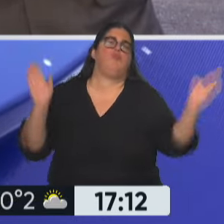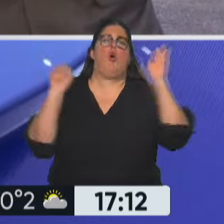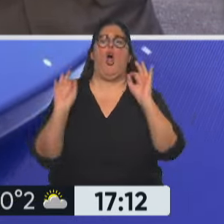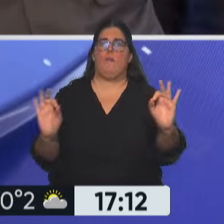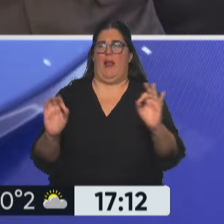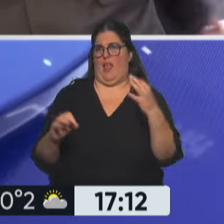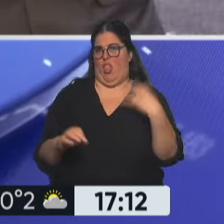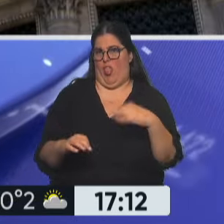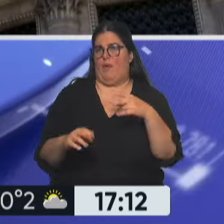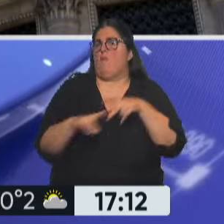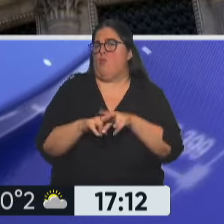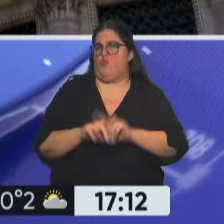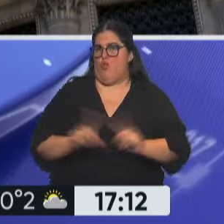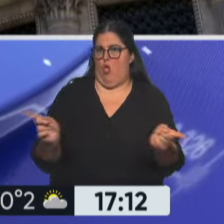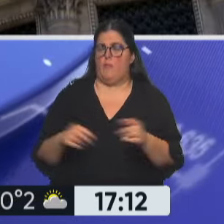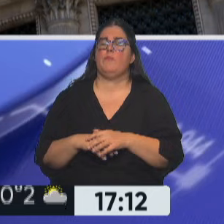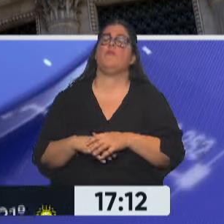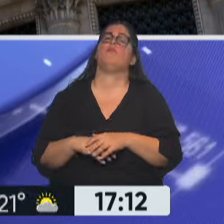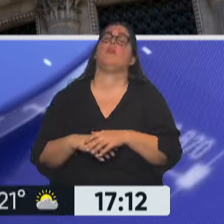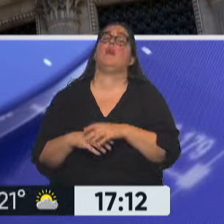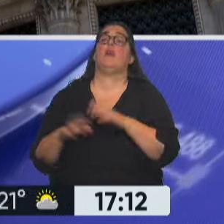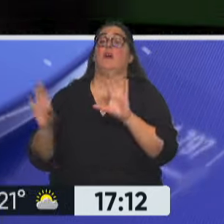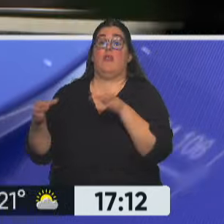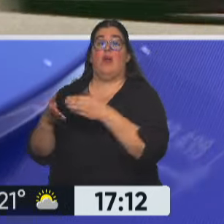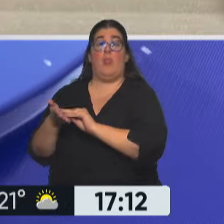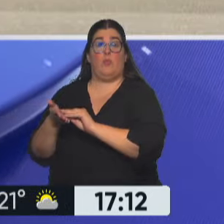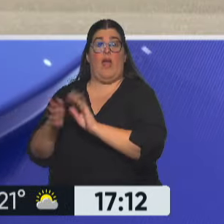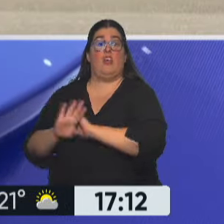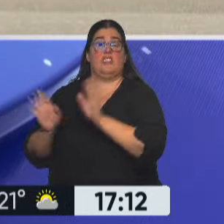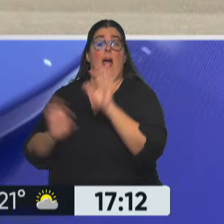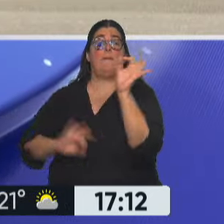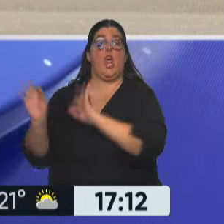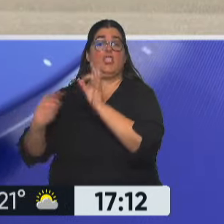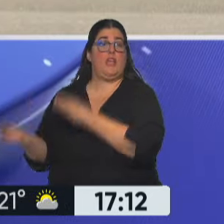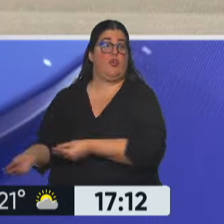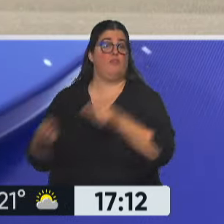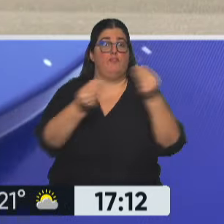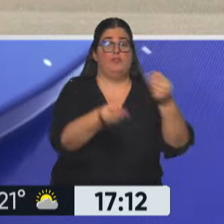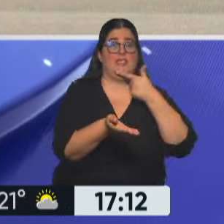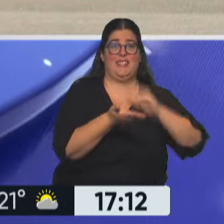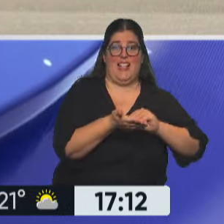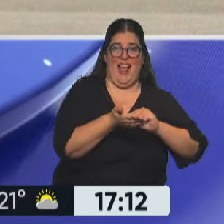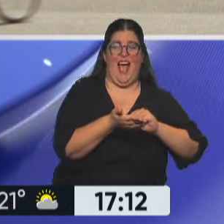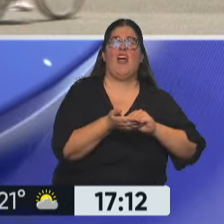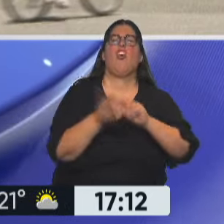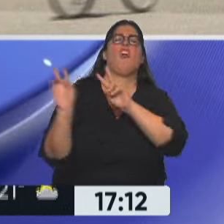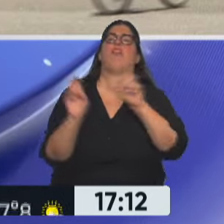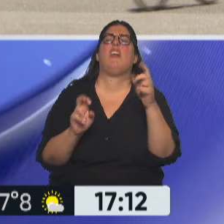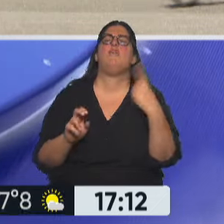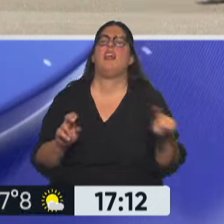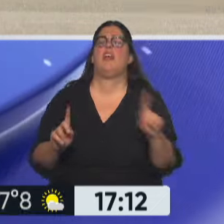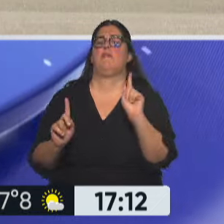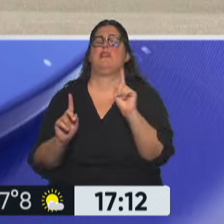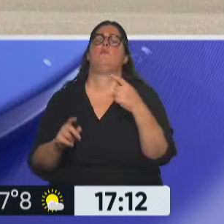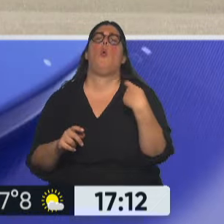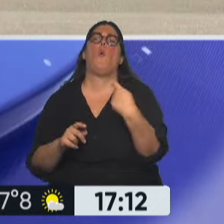hay que decir que Diputados ya elevó el proyecto al Senado también con respecto a la movilidad